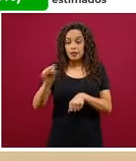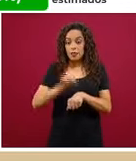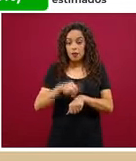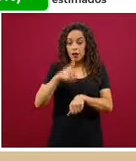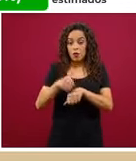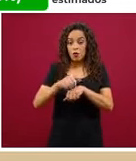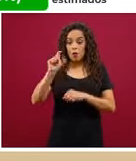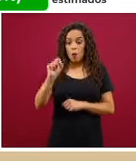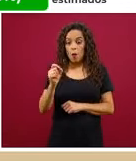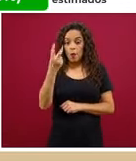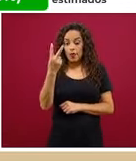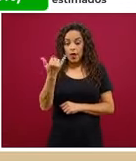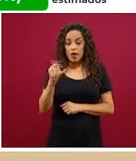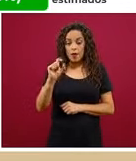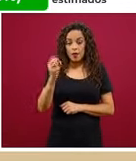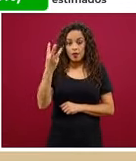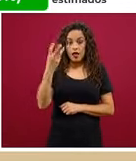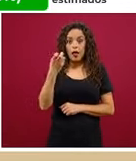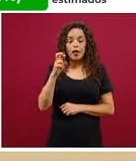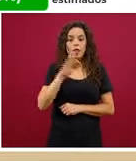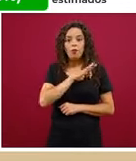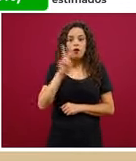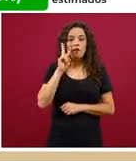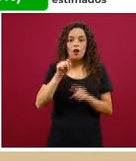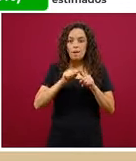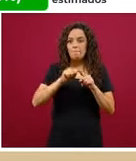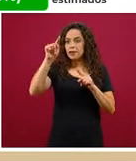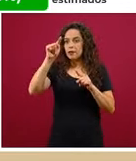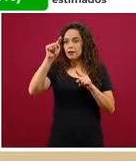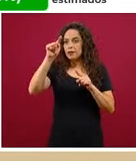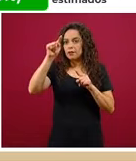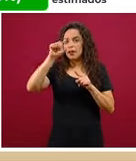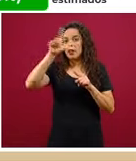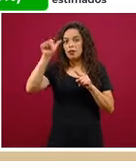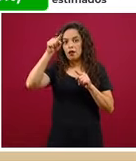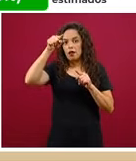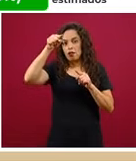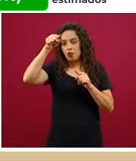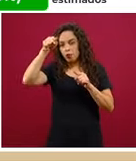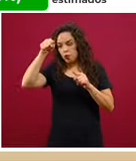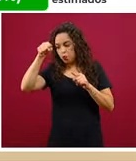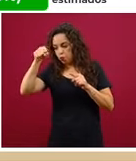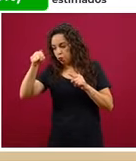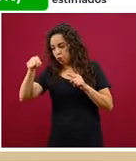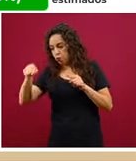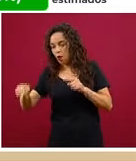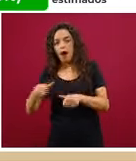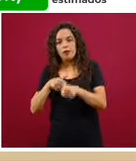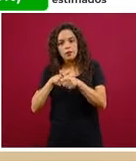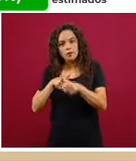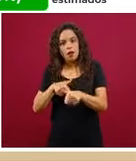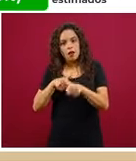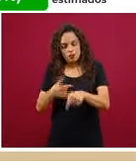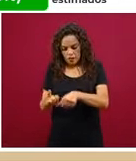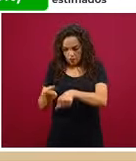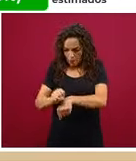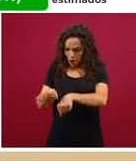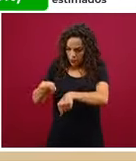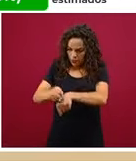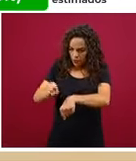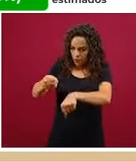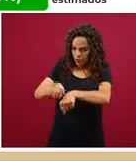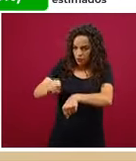23, y luego empezamos a ver un descenso, que además es un descenso constante semana con semana, que ha llevado a una reducción